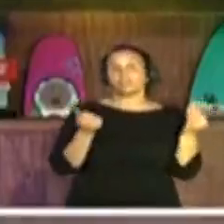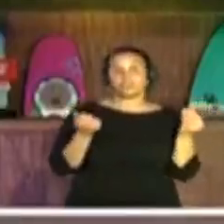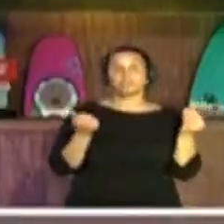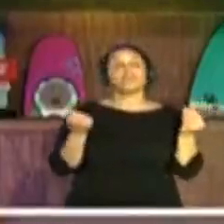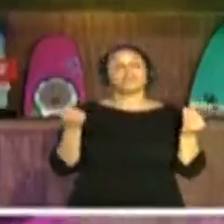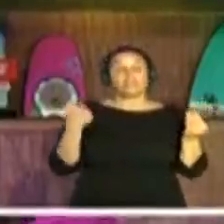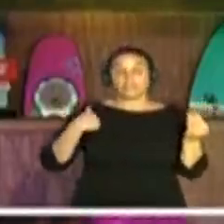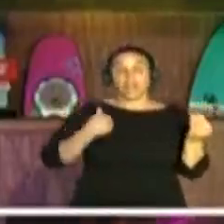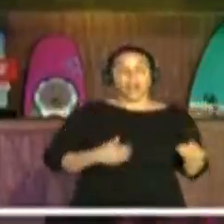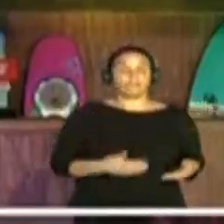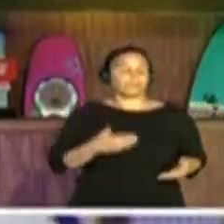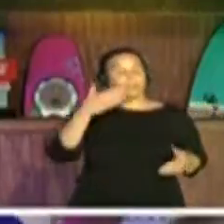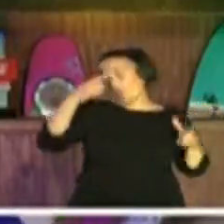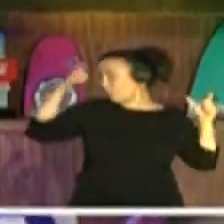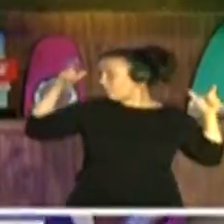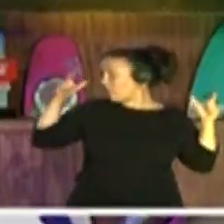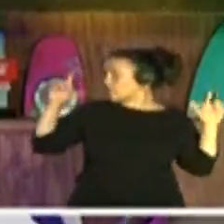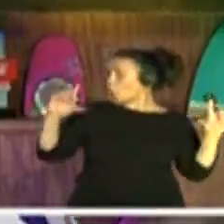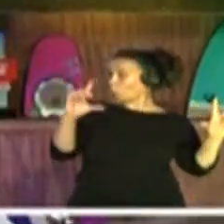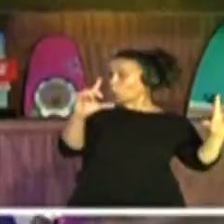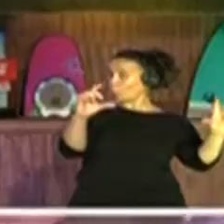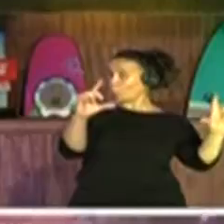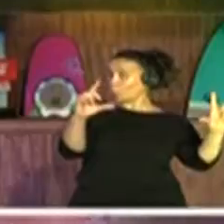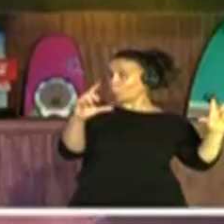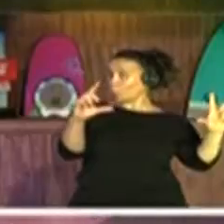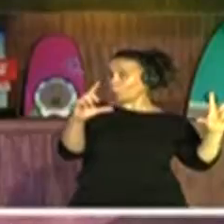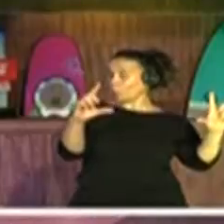la derecha y me hago una fotona. ¡Sí!